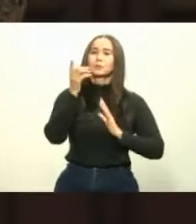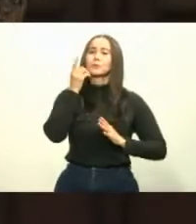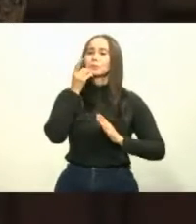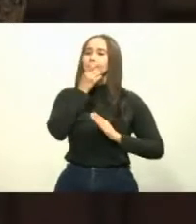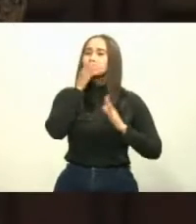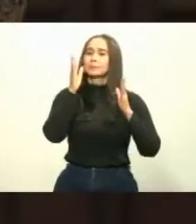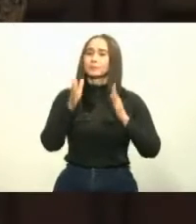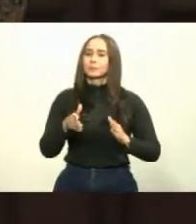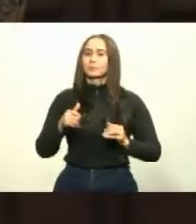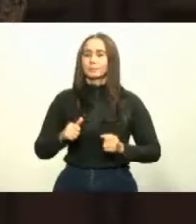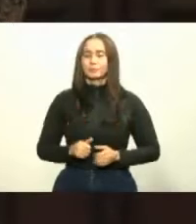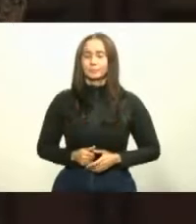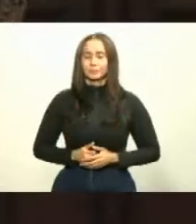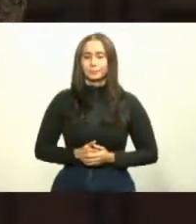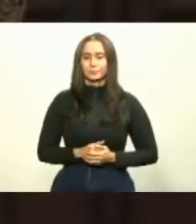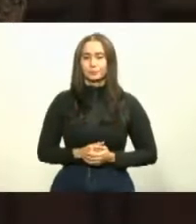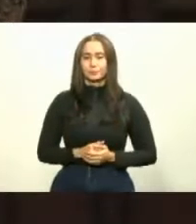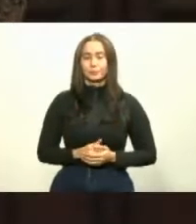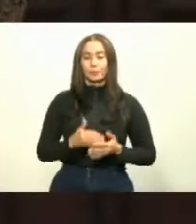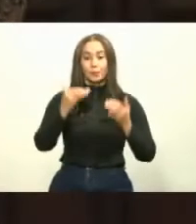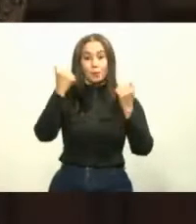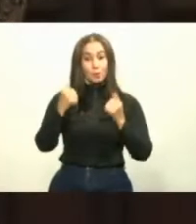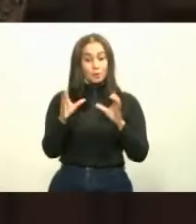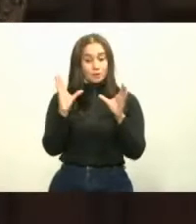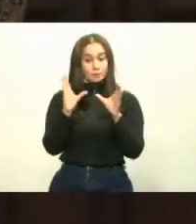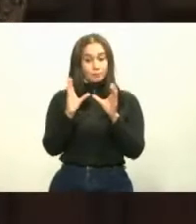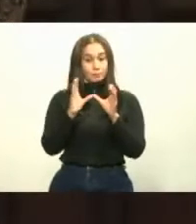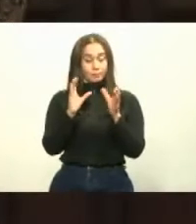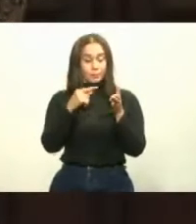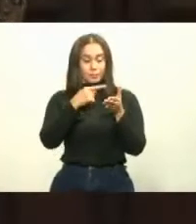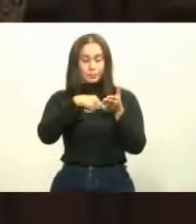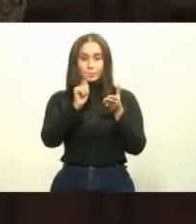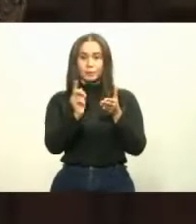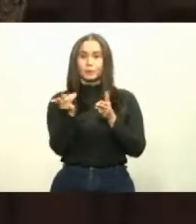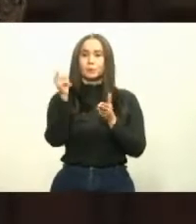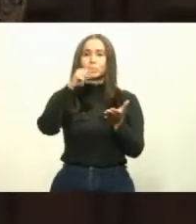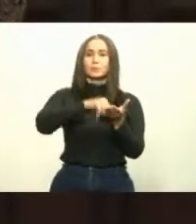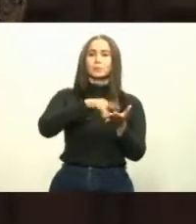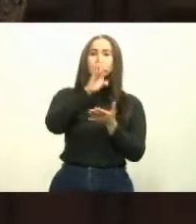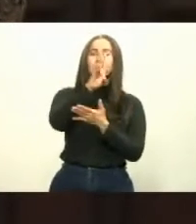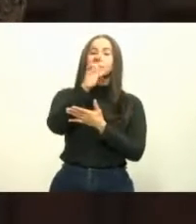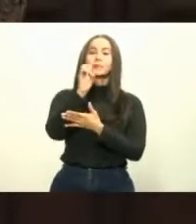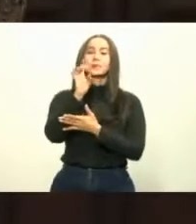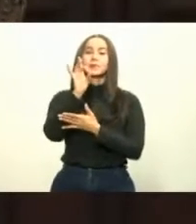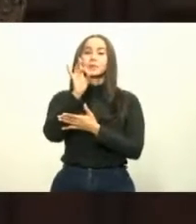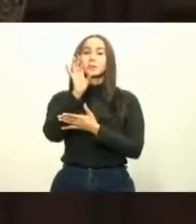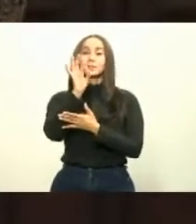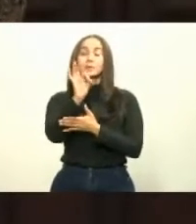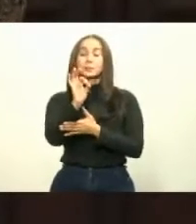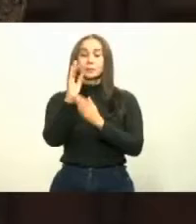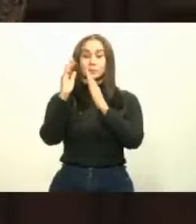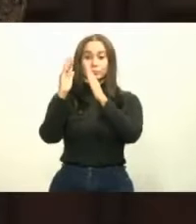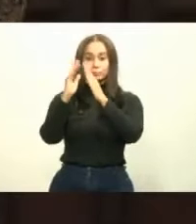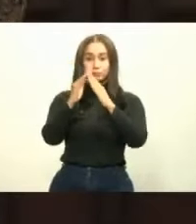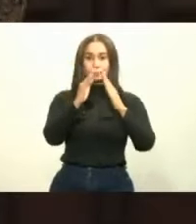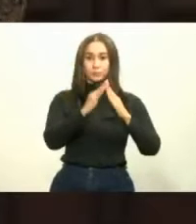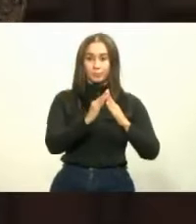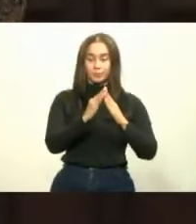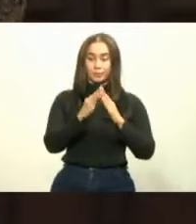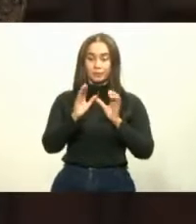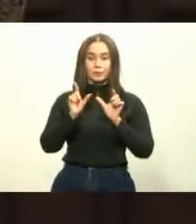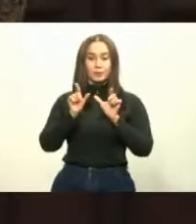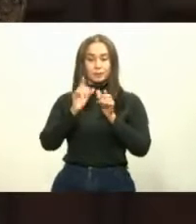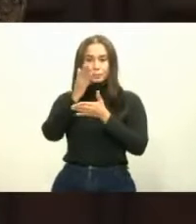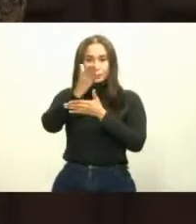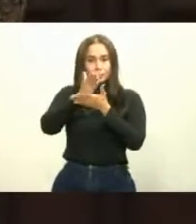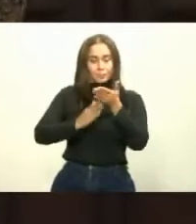dominicanas. Hoy titulamos 2.789 viviendas y parcelas que